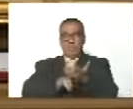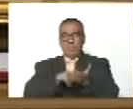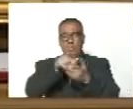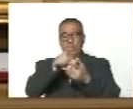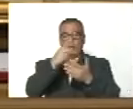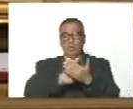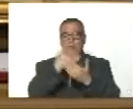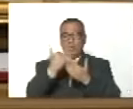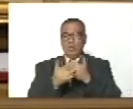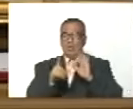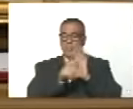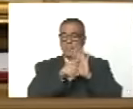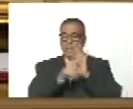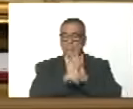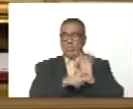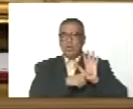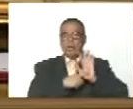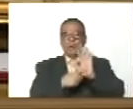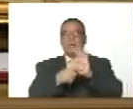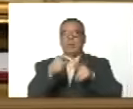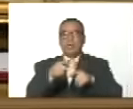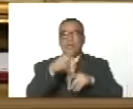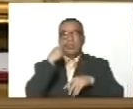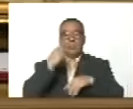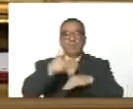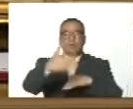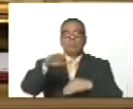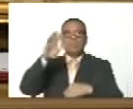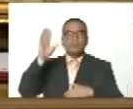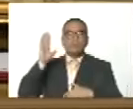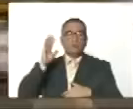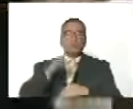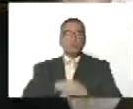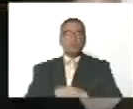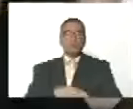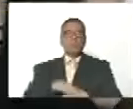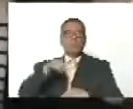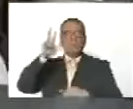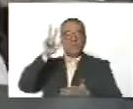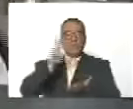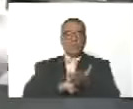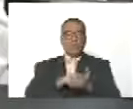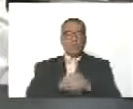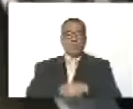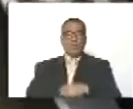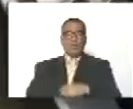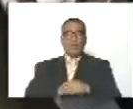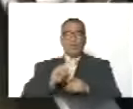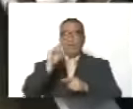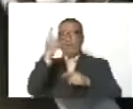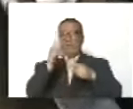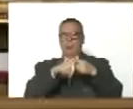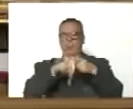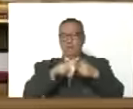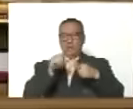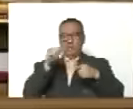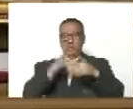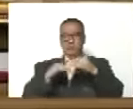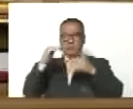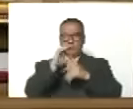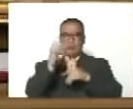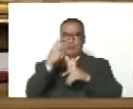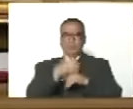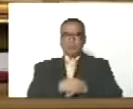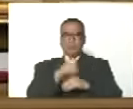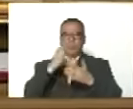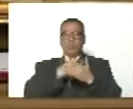del proyecto de orden del día presentado, sírvanse manifestarlo con la señal de costumbre. Queda aprobado. Primer punto del orden del día, ciudadana